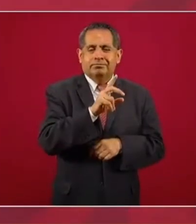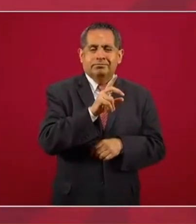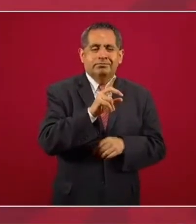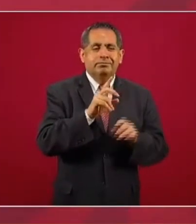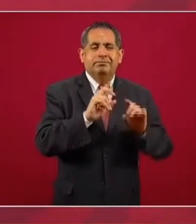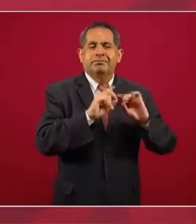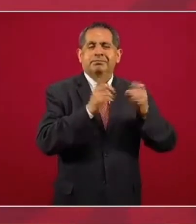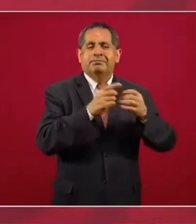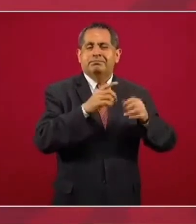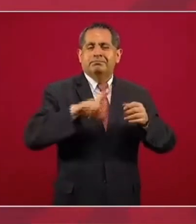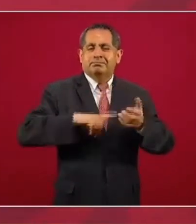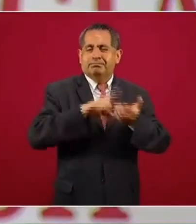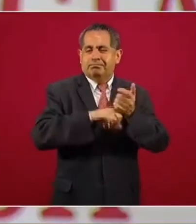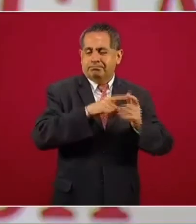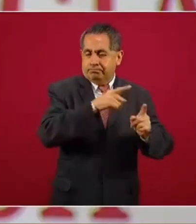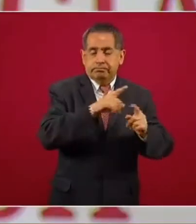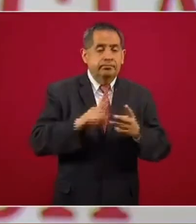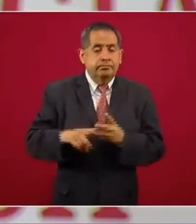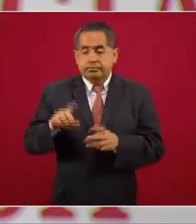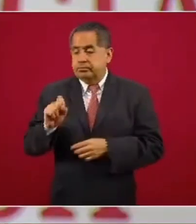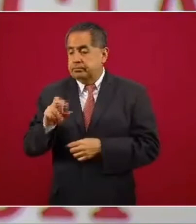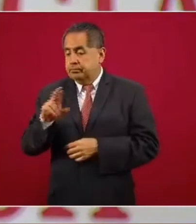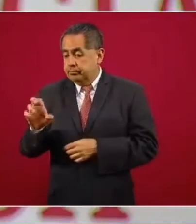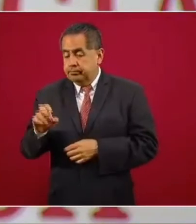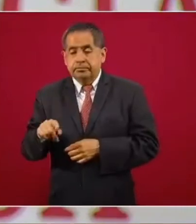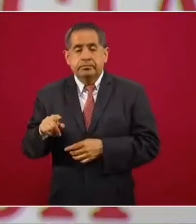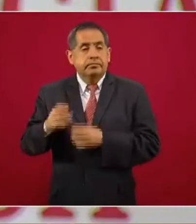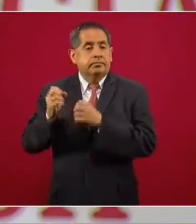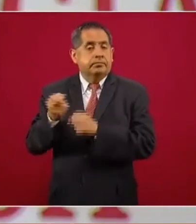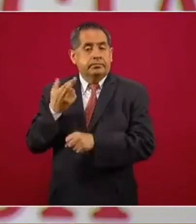Relaciones Exteriores, Secretaría de Seguridad